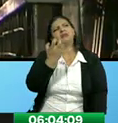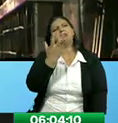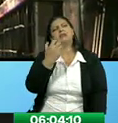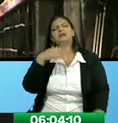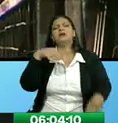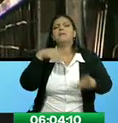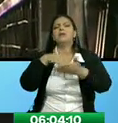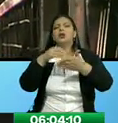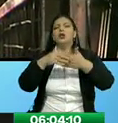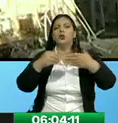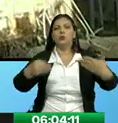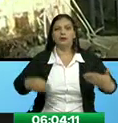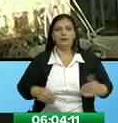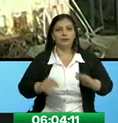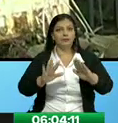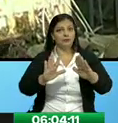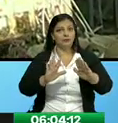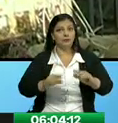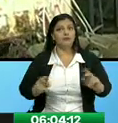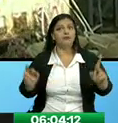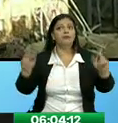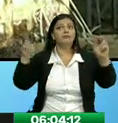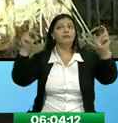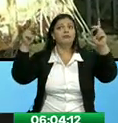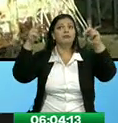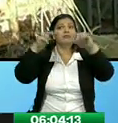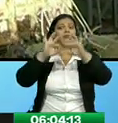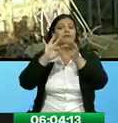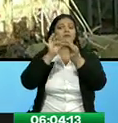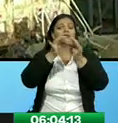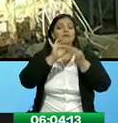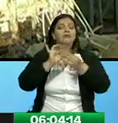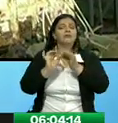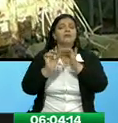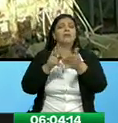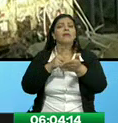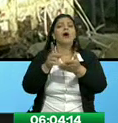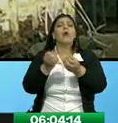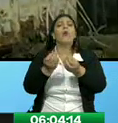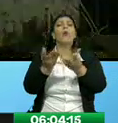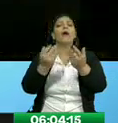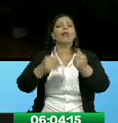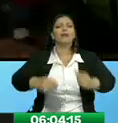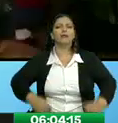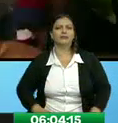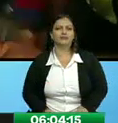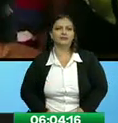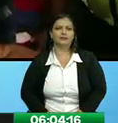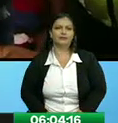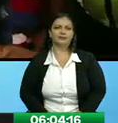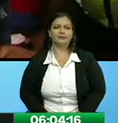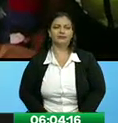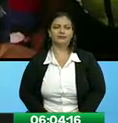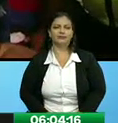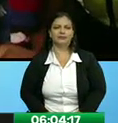este puente? Estaba como 600. No, pero este carro ya está abusado, pues ya está quemando cartucho.